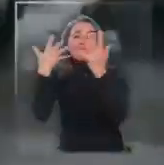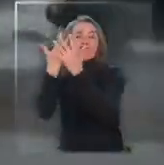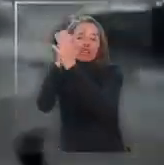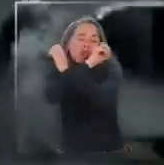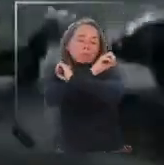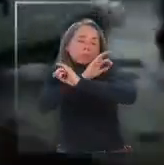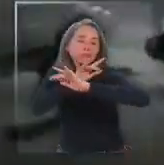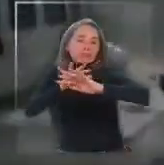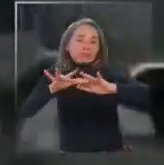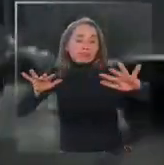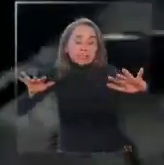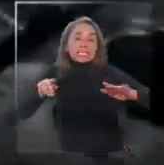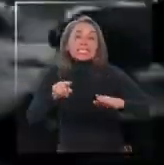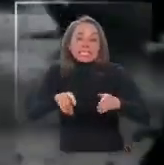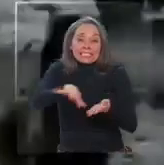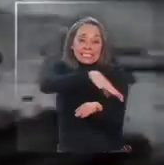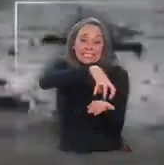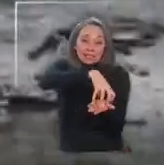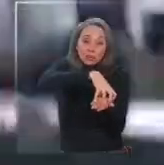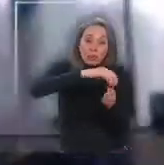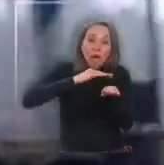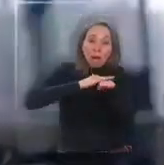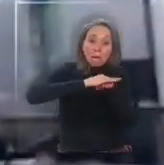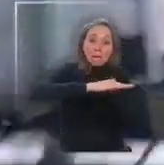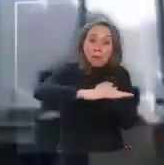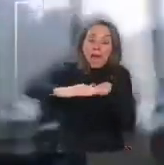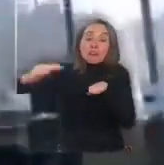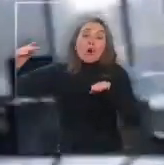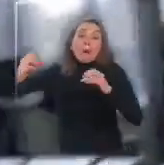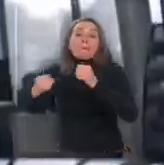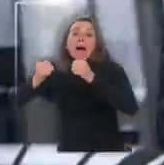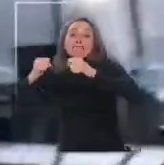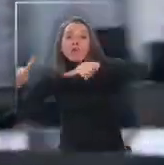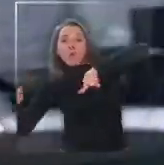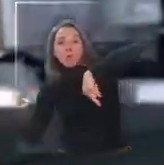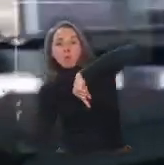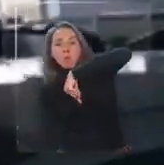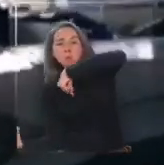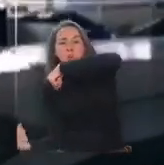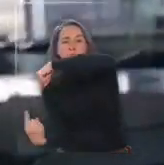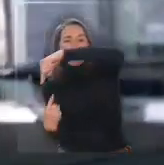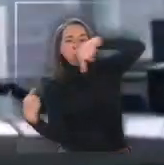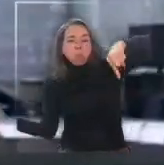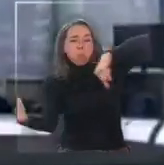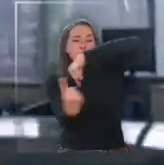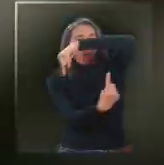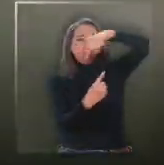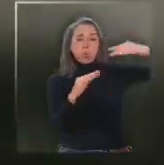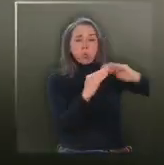Al llegar al plano de la ciudad, sus vientos se avivaron, arrasando las construcciones.